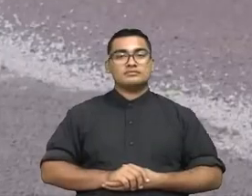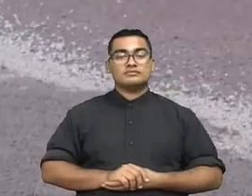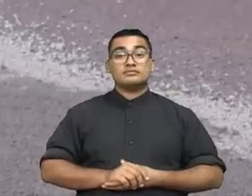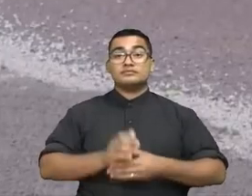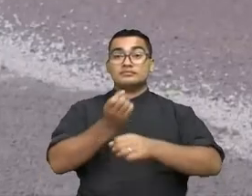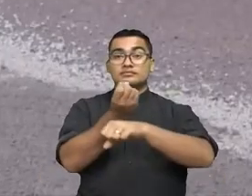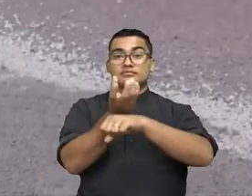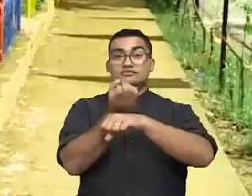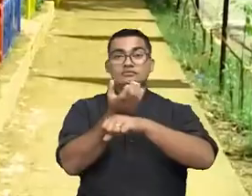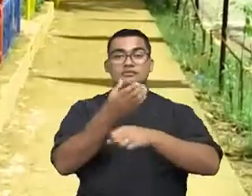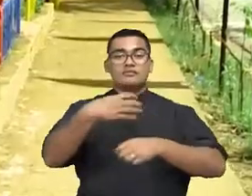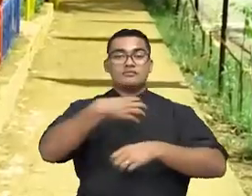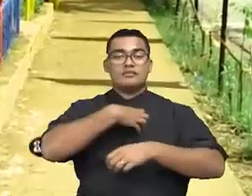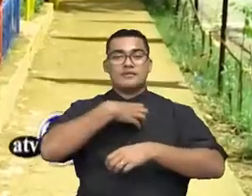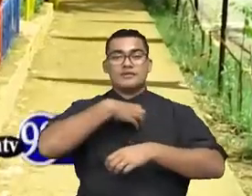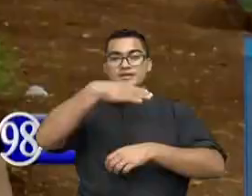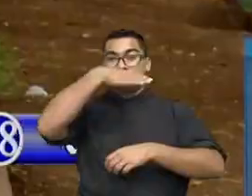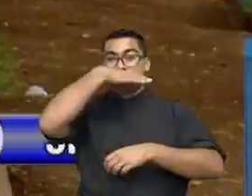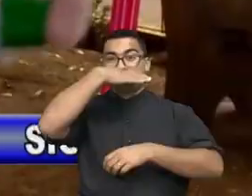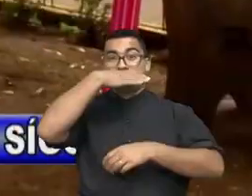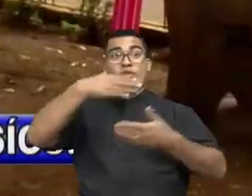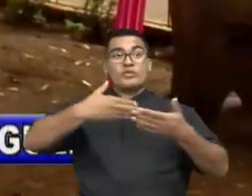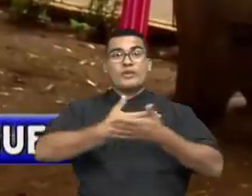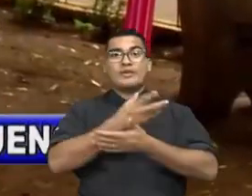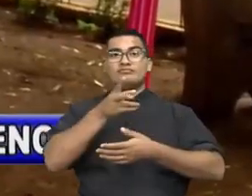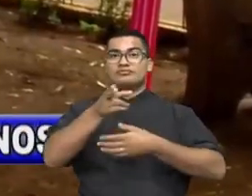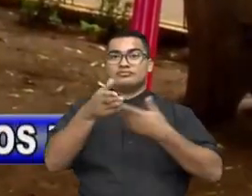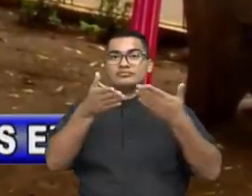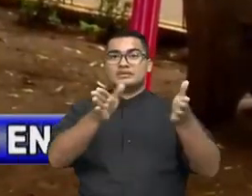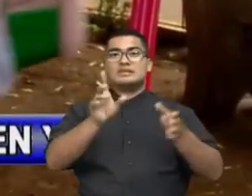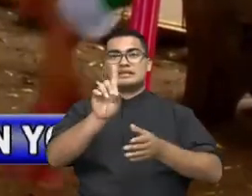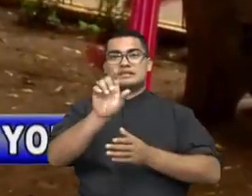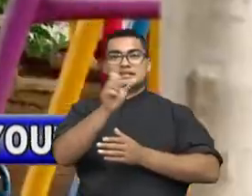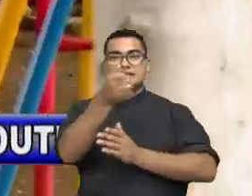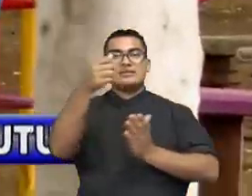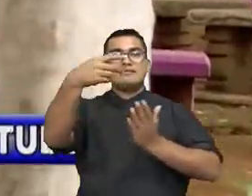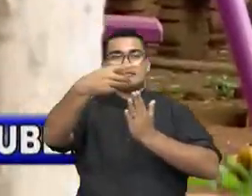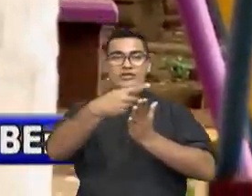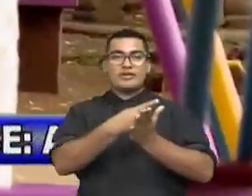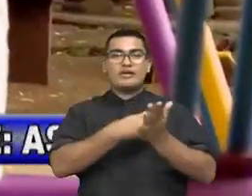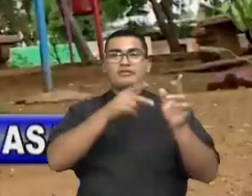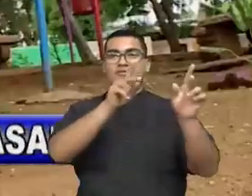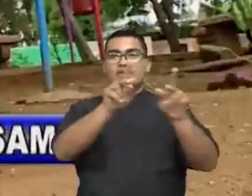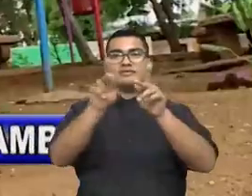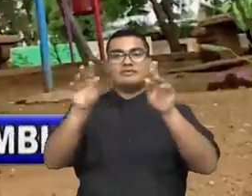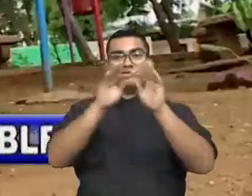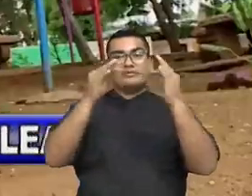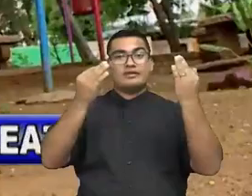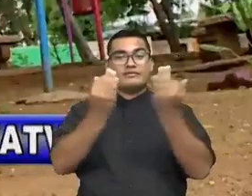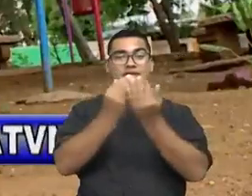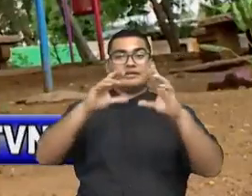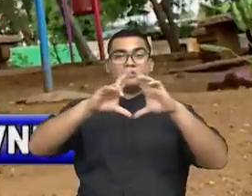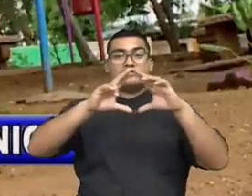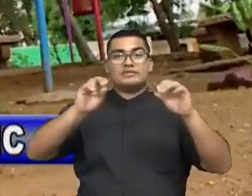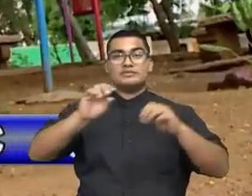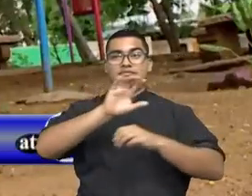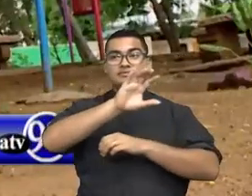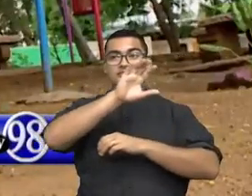Las alcaldías del Poder Ciudadano estarán inaugurando 16 proyectos de progreso para las familias nicaragüenses en todo el